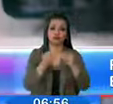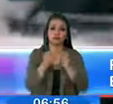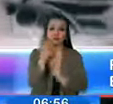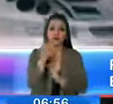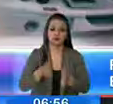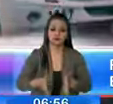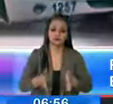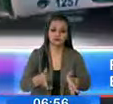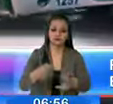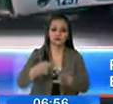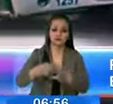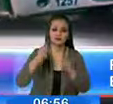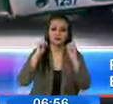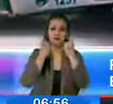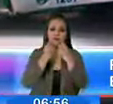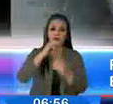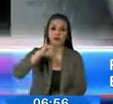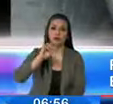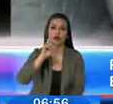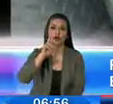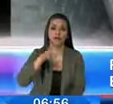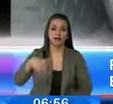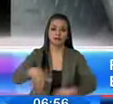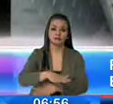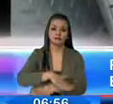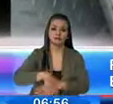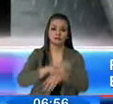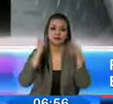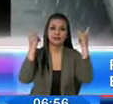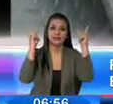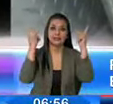San Jorge de la Ciudadela Kennedy. Normalmente, porque